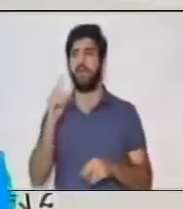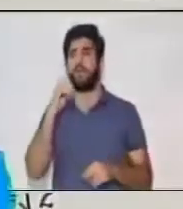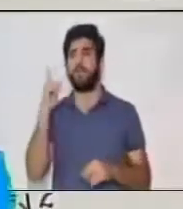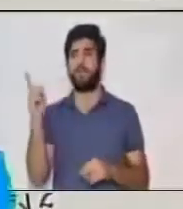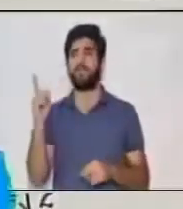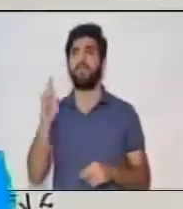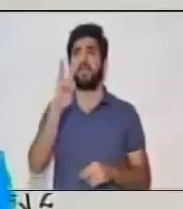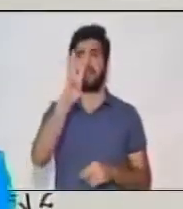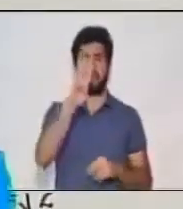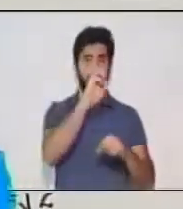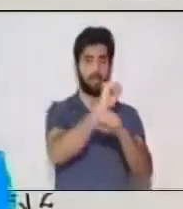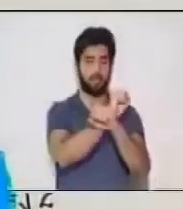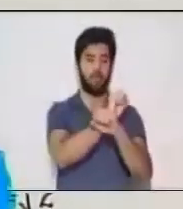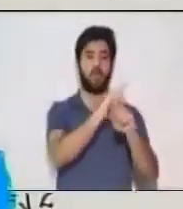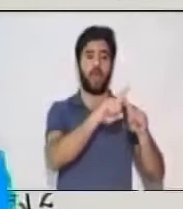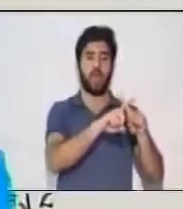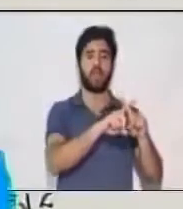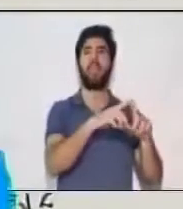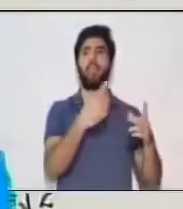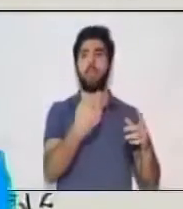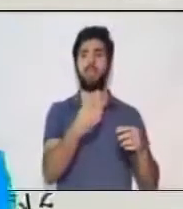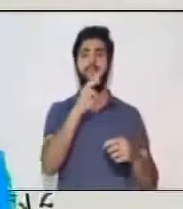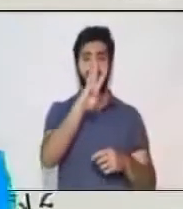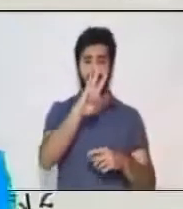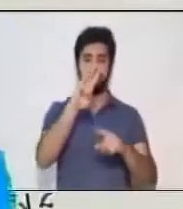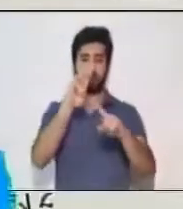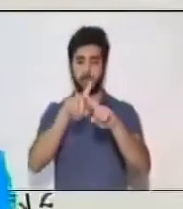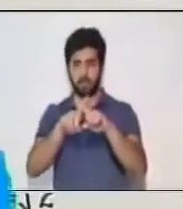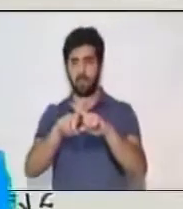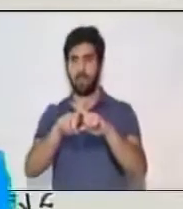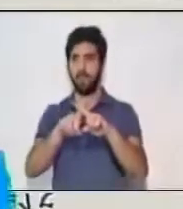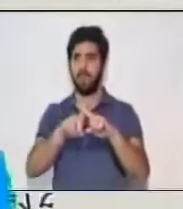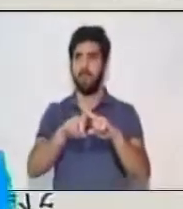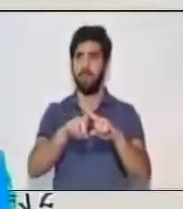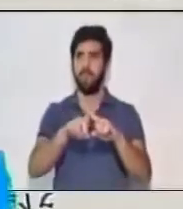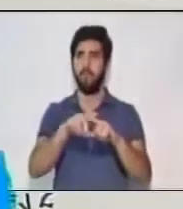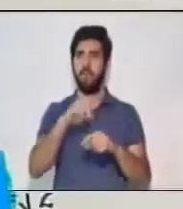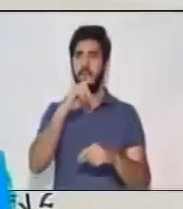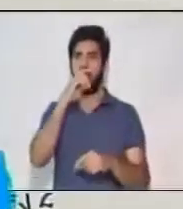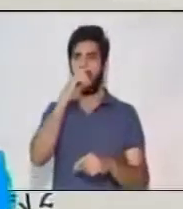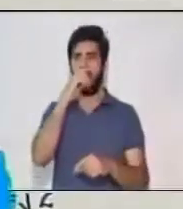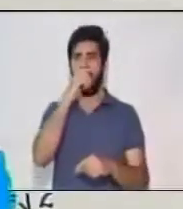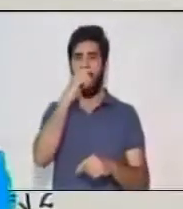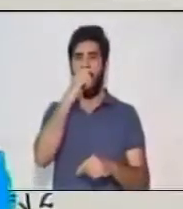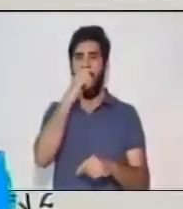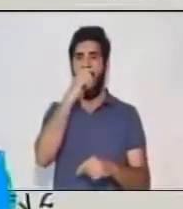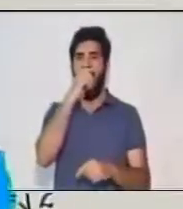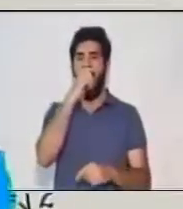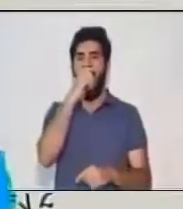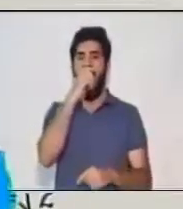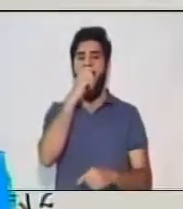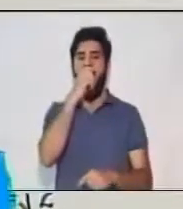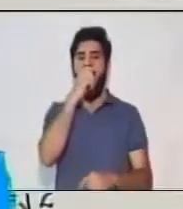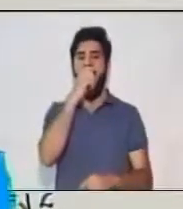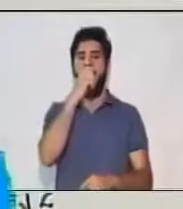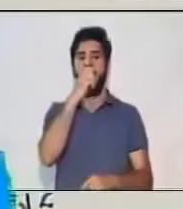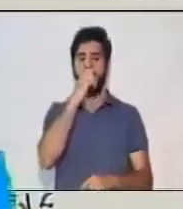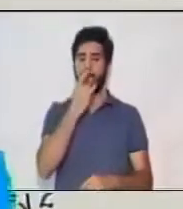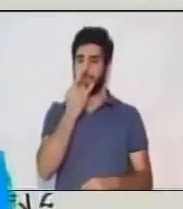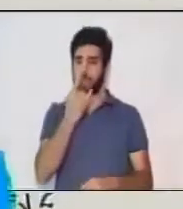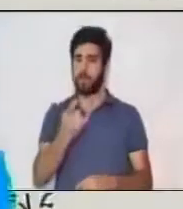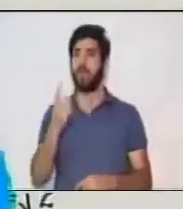tenemos 3 por x, 3x, pero va a entrar restando. Entonces nos va a quedar menos